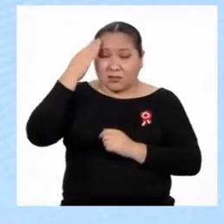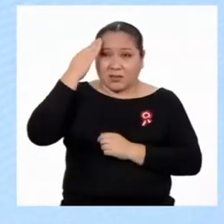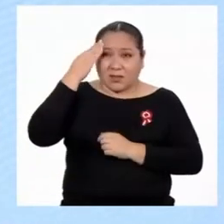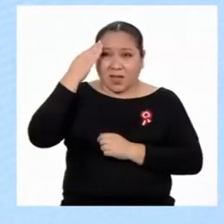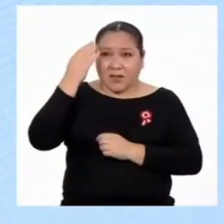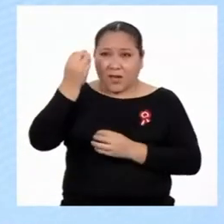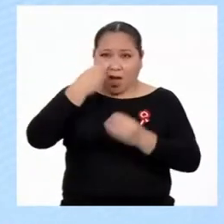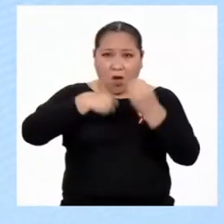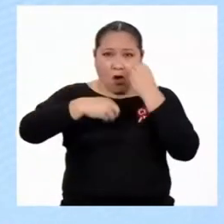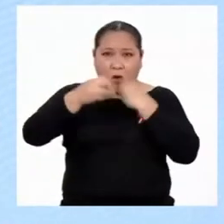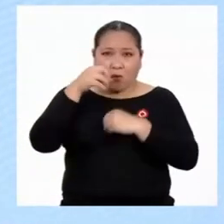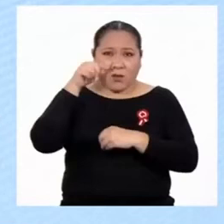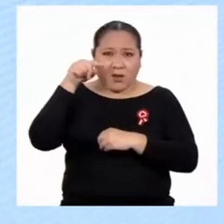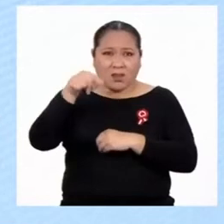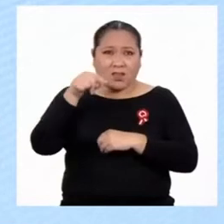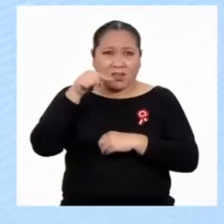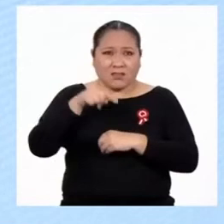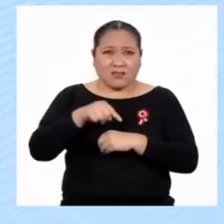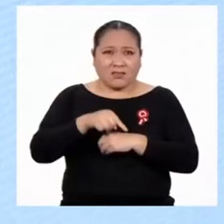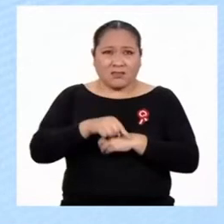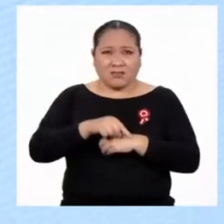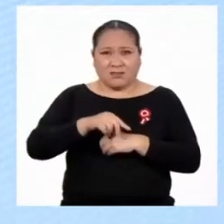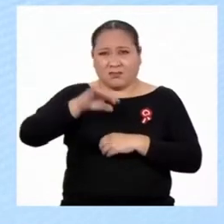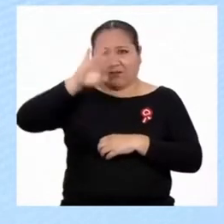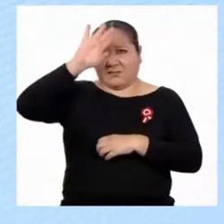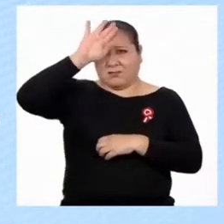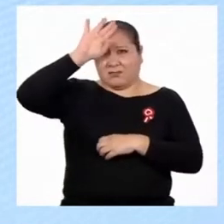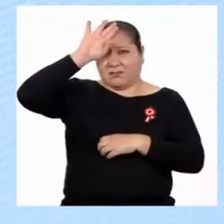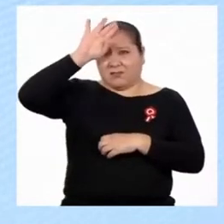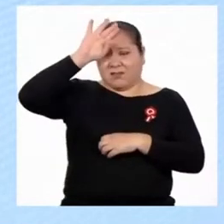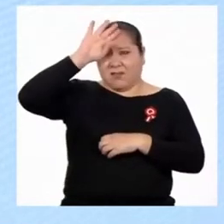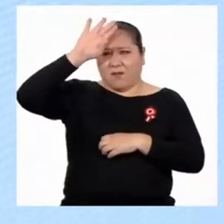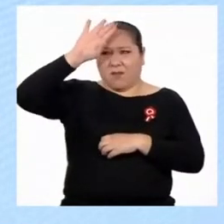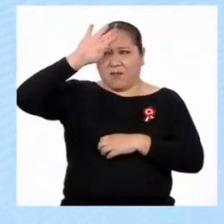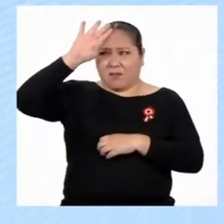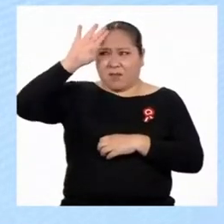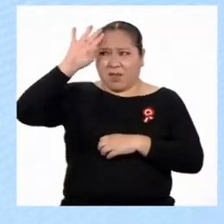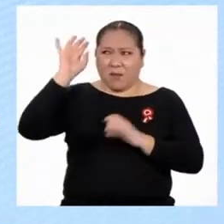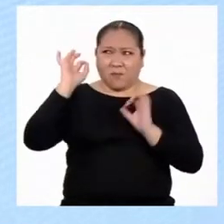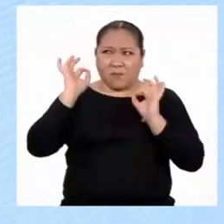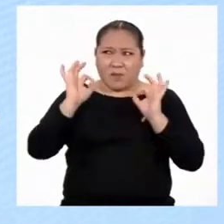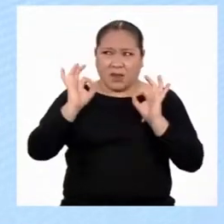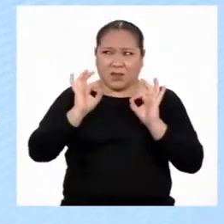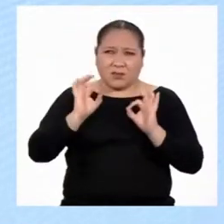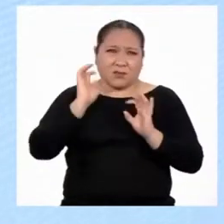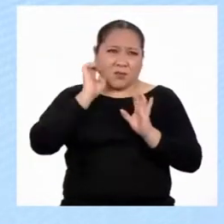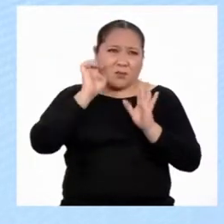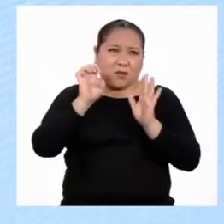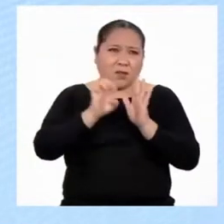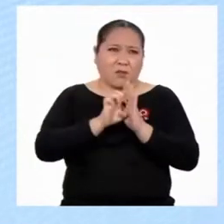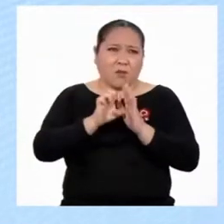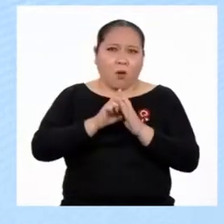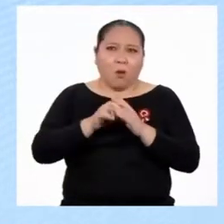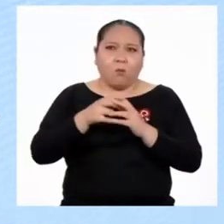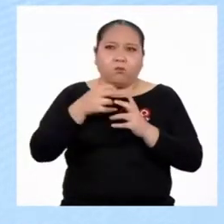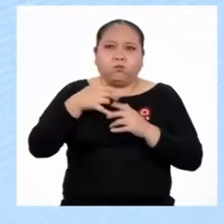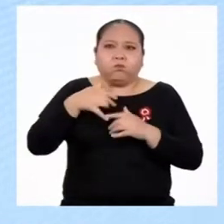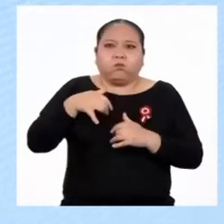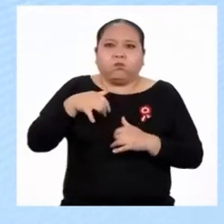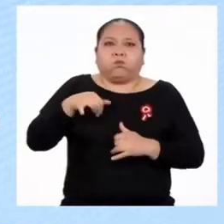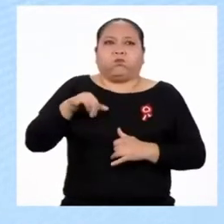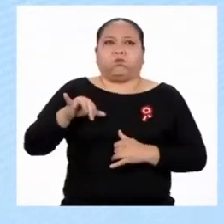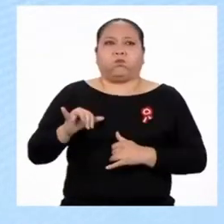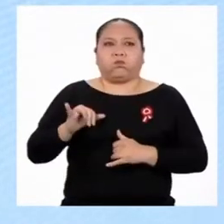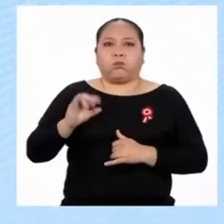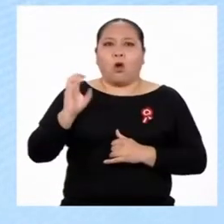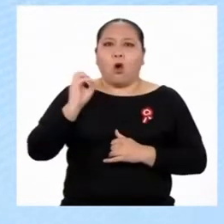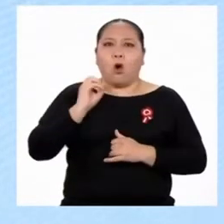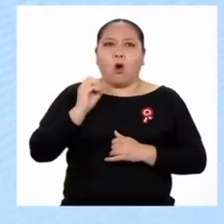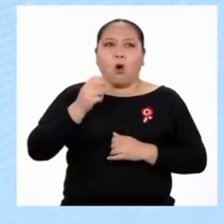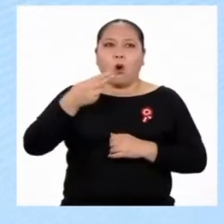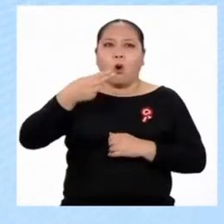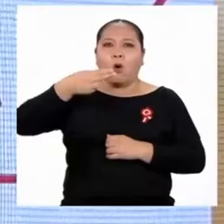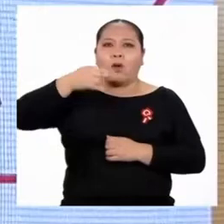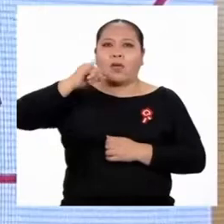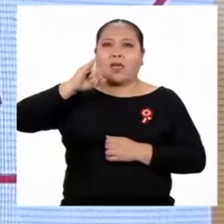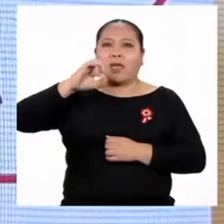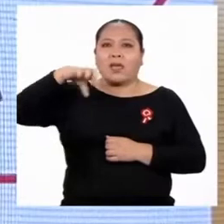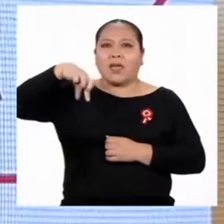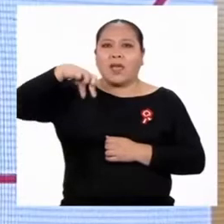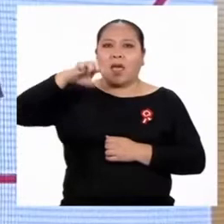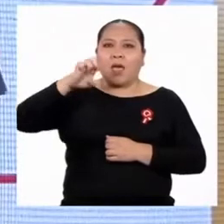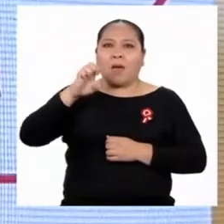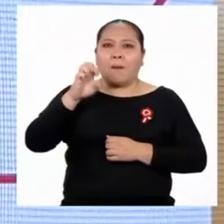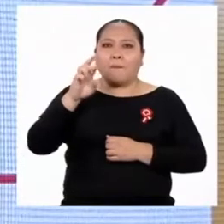muy seguido puede hacerte sufrir de enfermedades muy graves, ¿no? Como obesidad o hipertensión